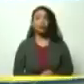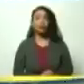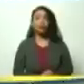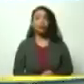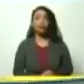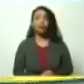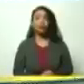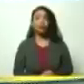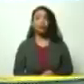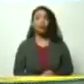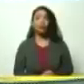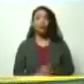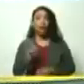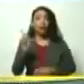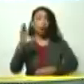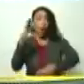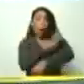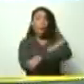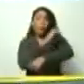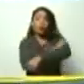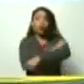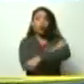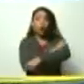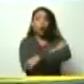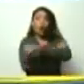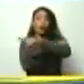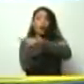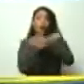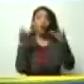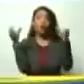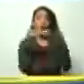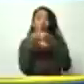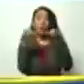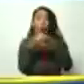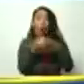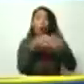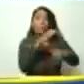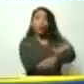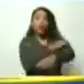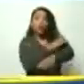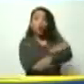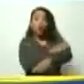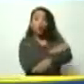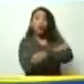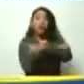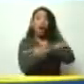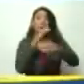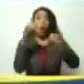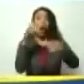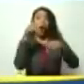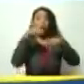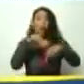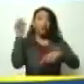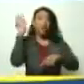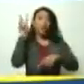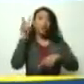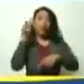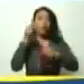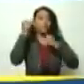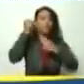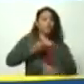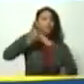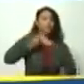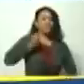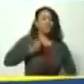es una oposición es un sector del oposicionismo en Venezuela que tiene